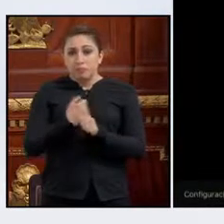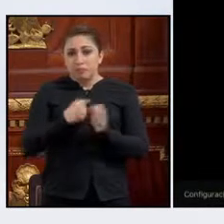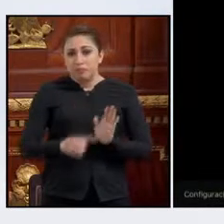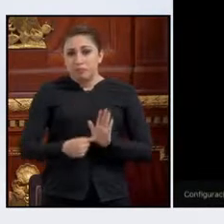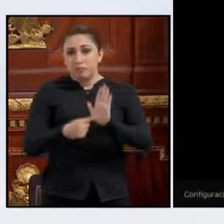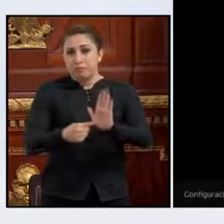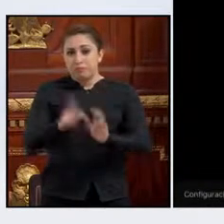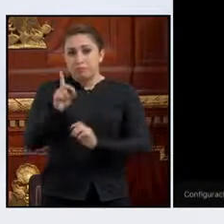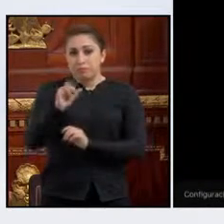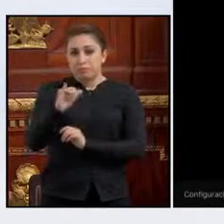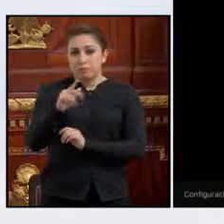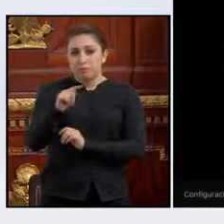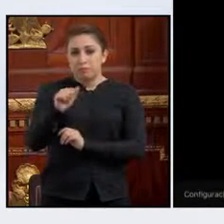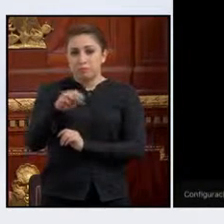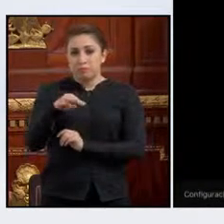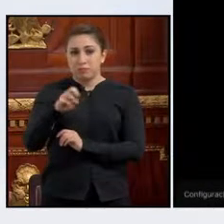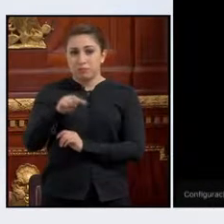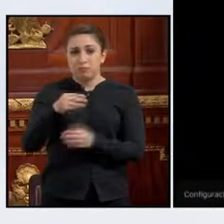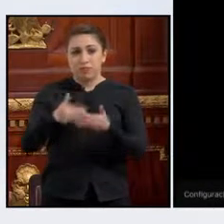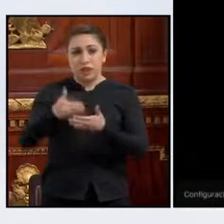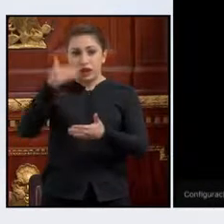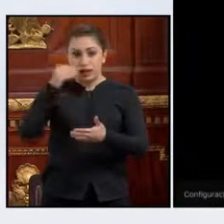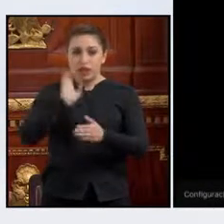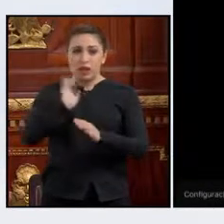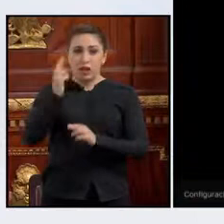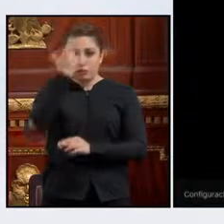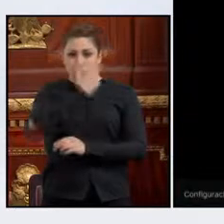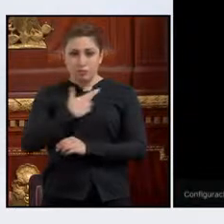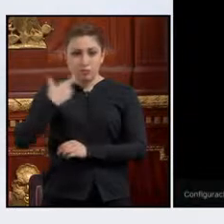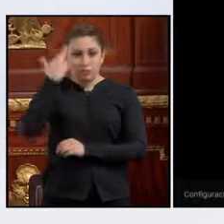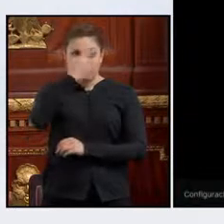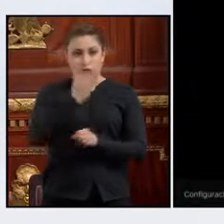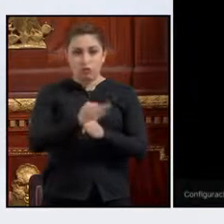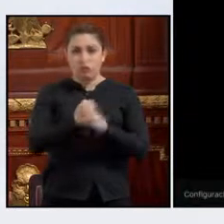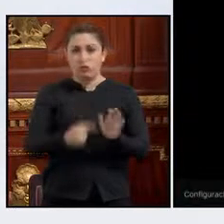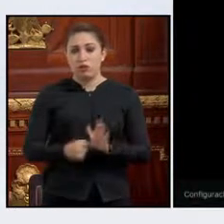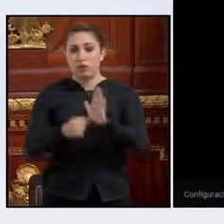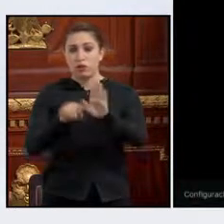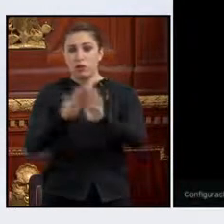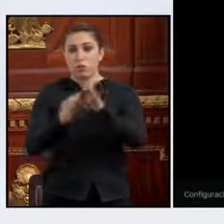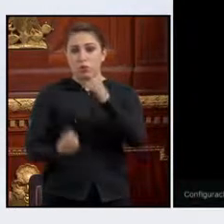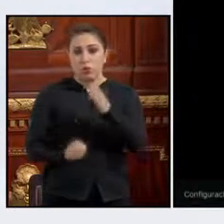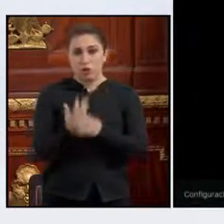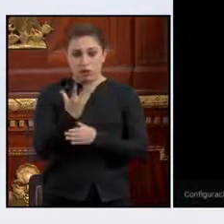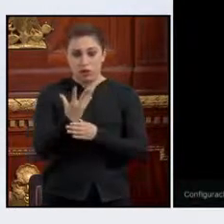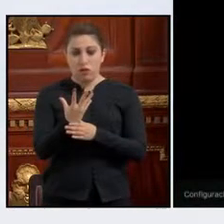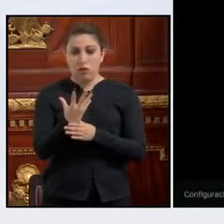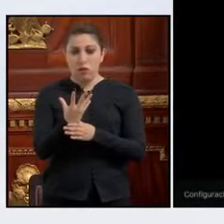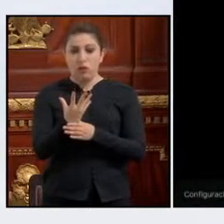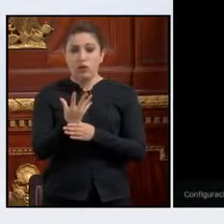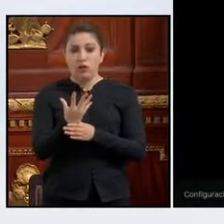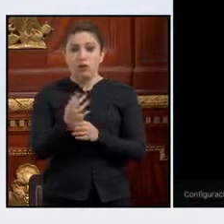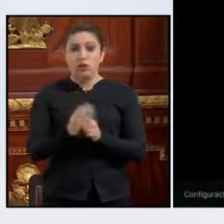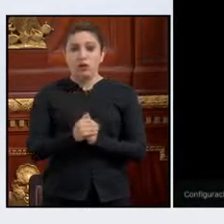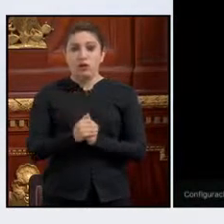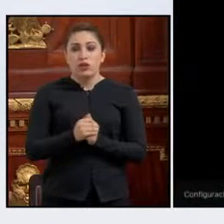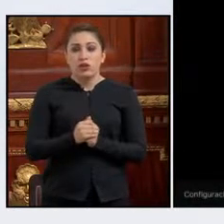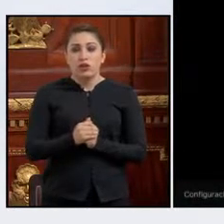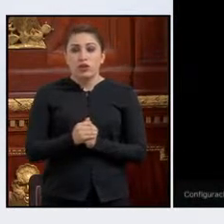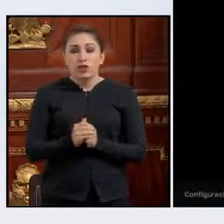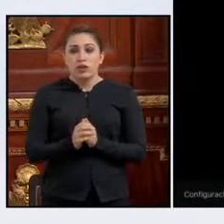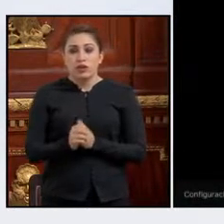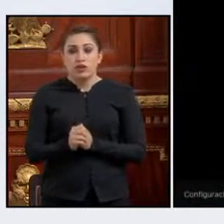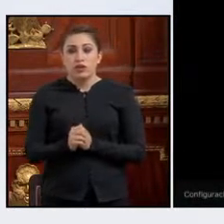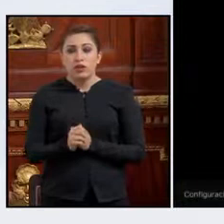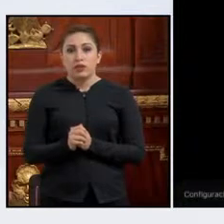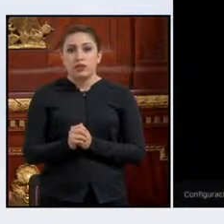el dictamen que se ha presentado y que estamos presentando a este pleno, ya no contiene la porción